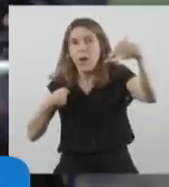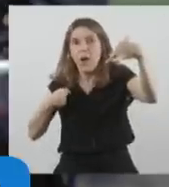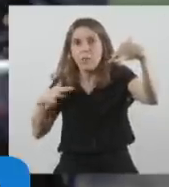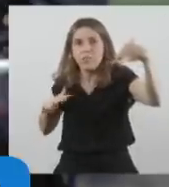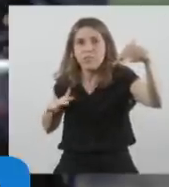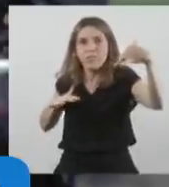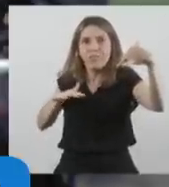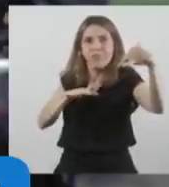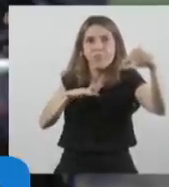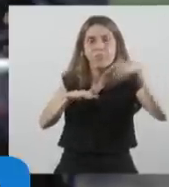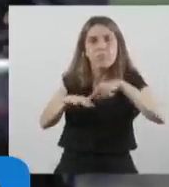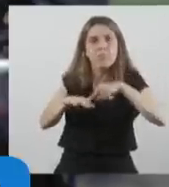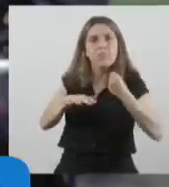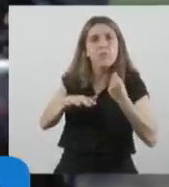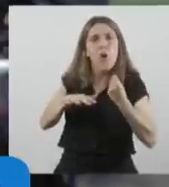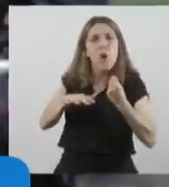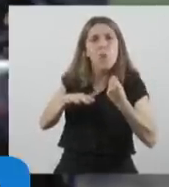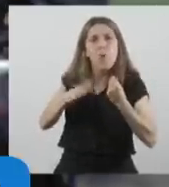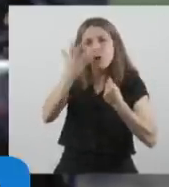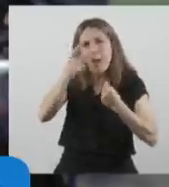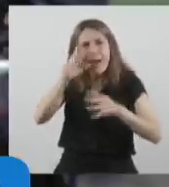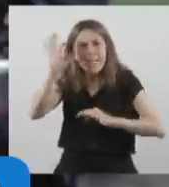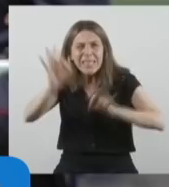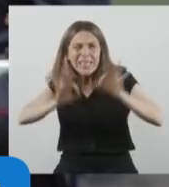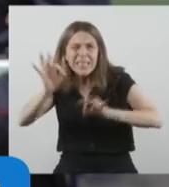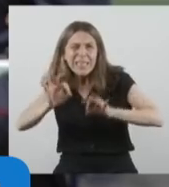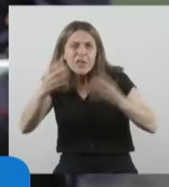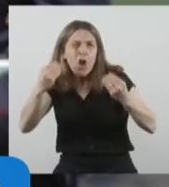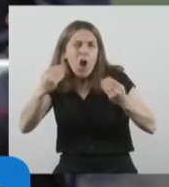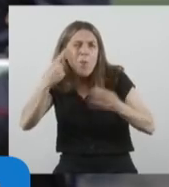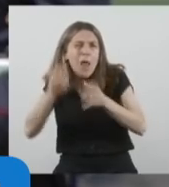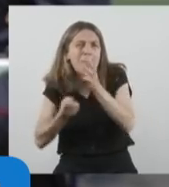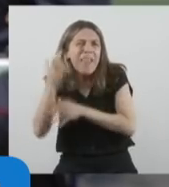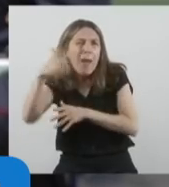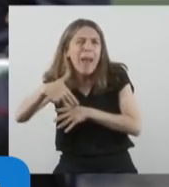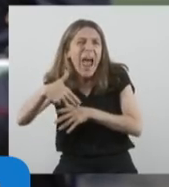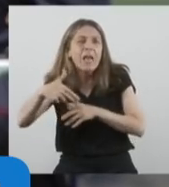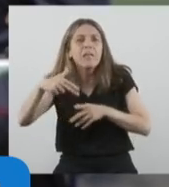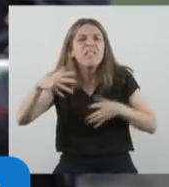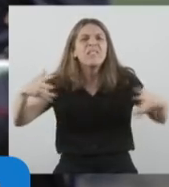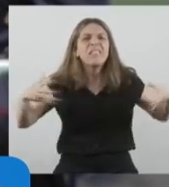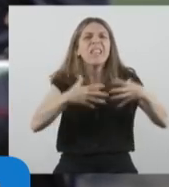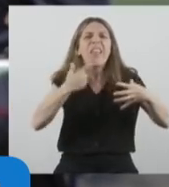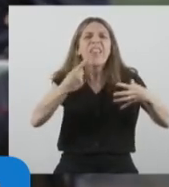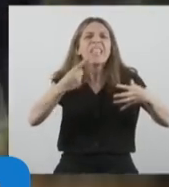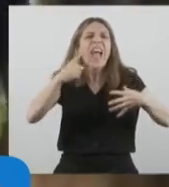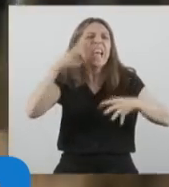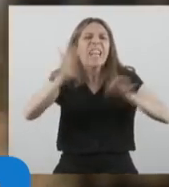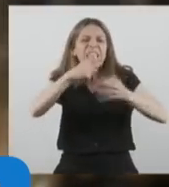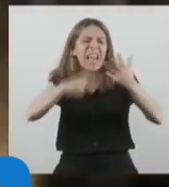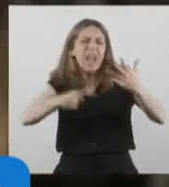hizo una proeza que es considerada en el mundo militar como un acto de estrategia único